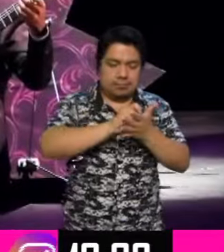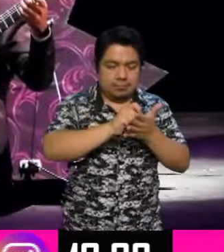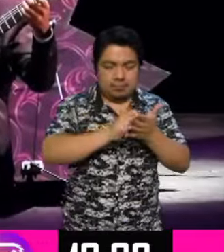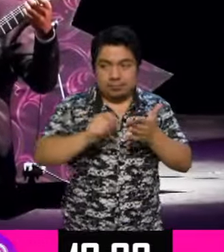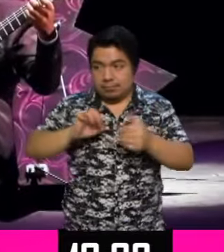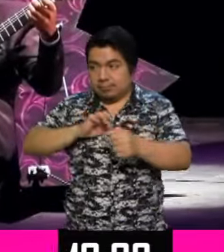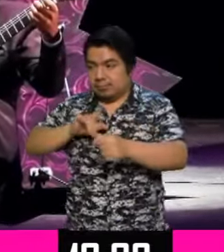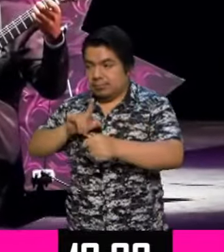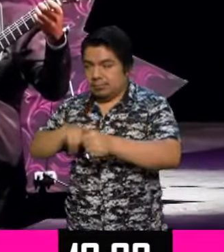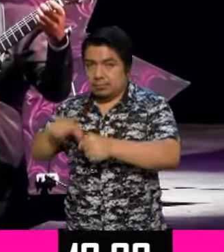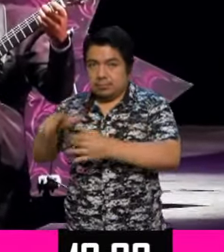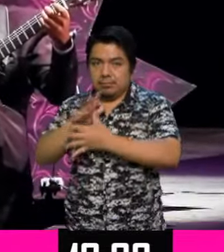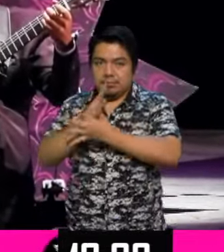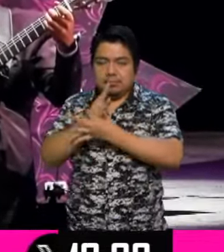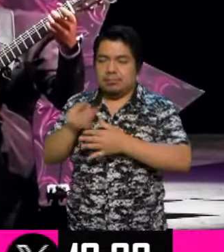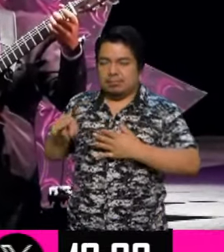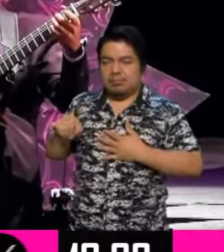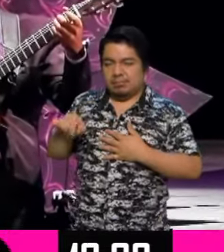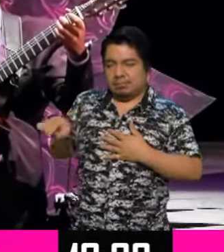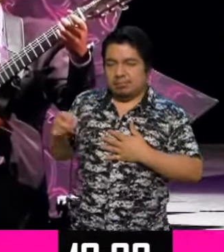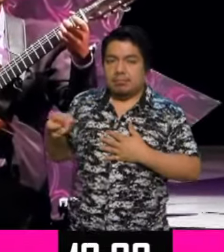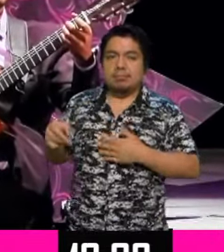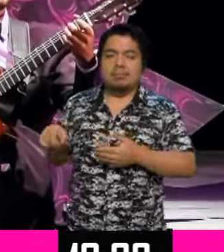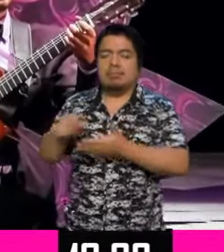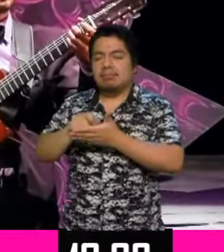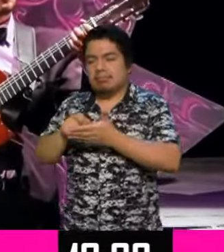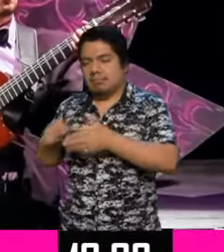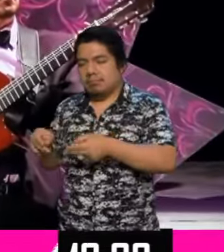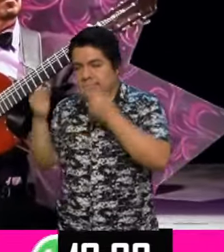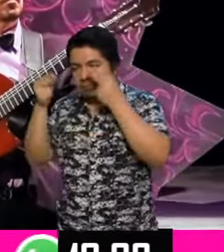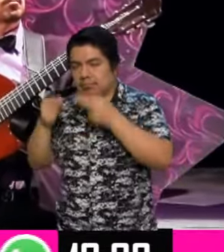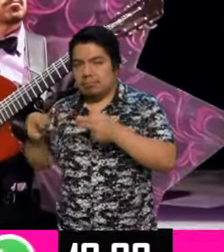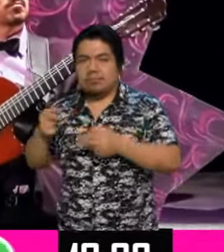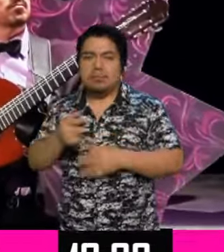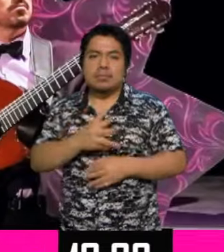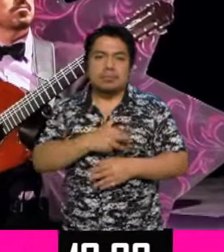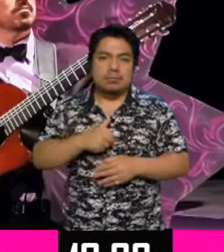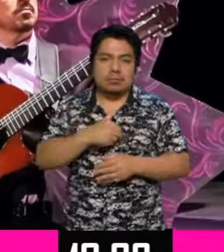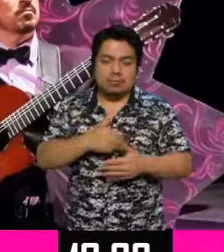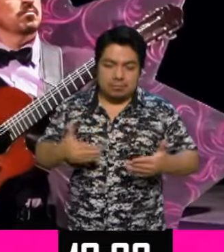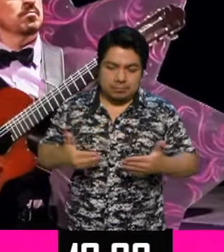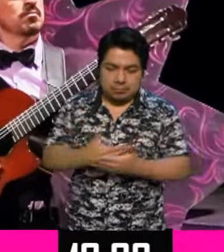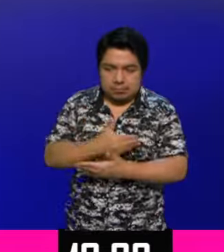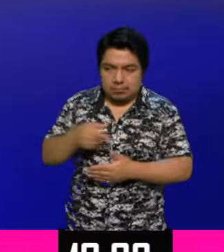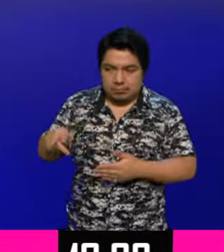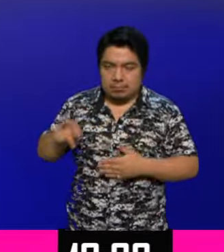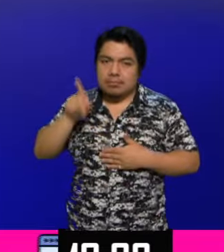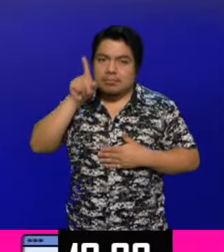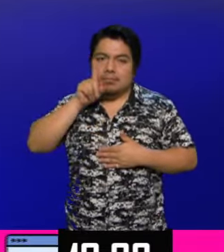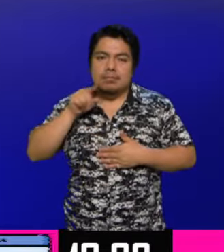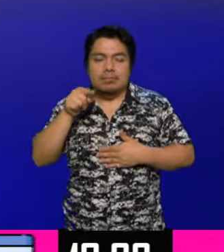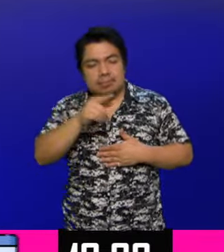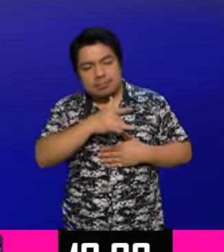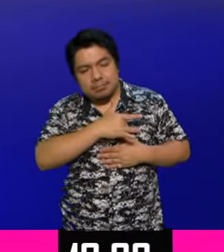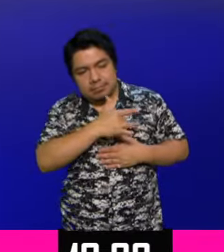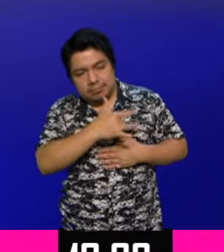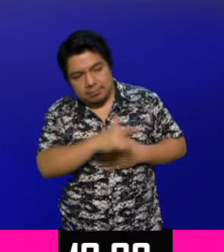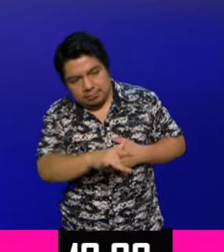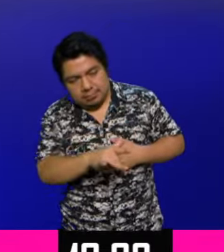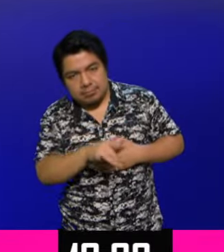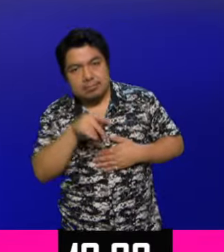estaba en una situación. Y entonces escribe esta comedia para festejar el nacimiento del niño, de la mujer de la que ella estaba enamorada. Entonces,